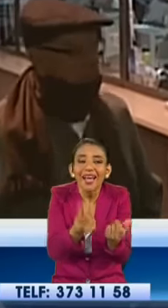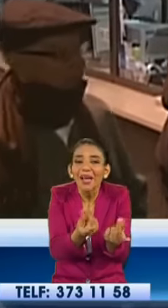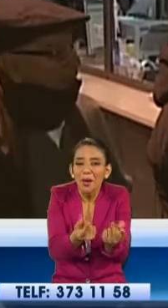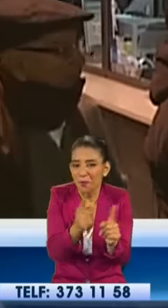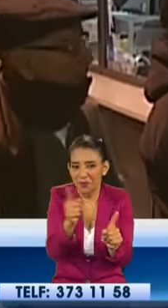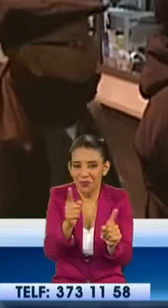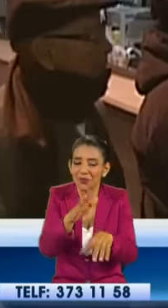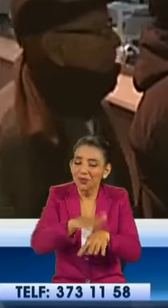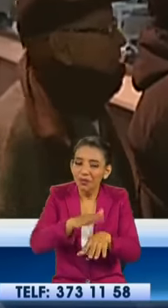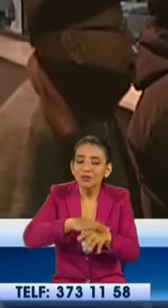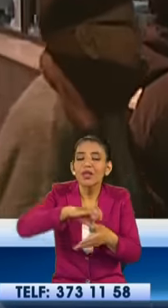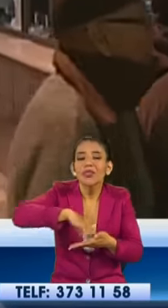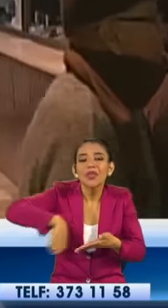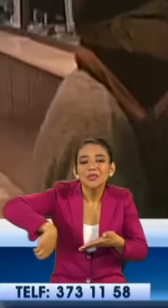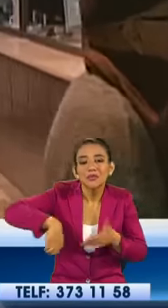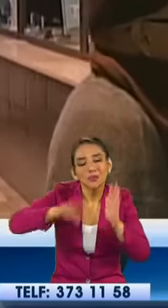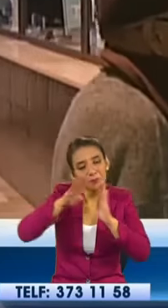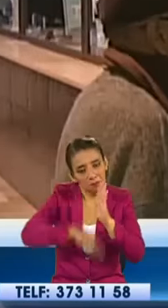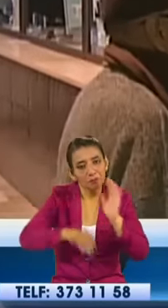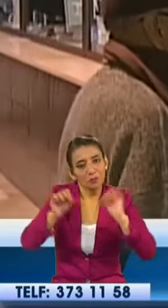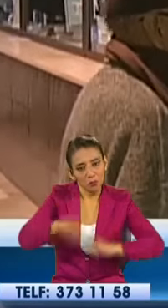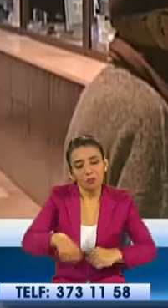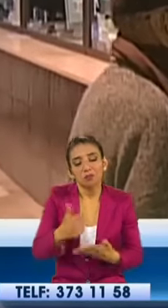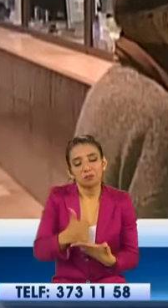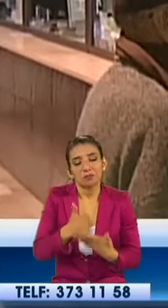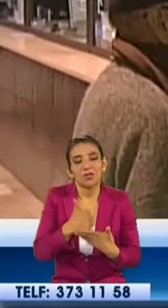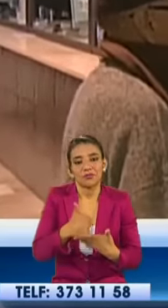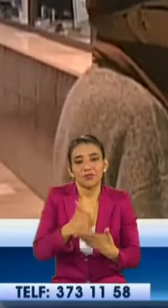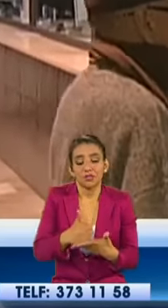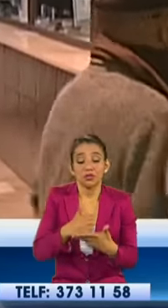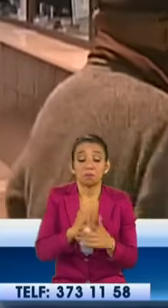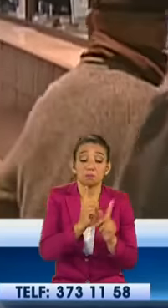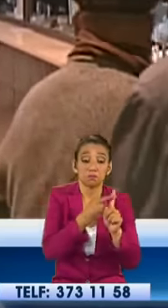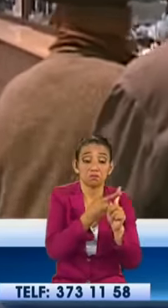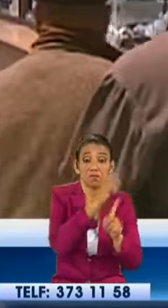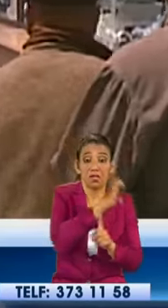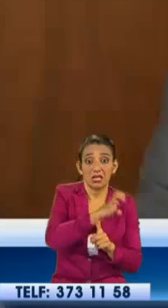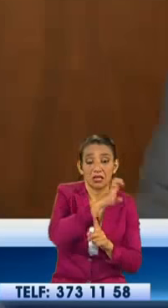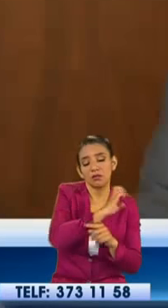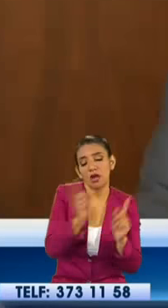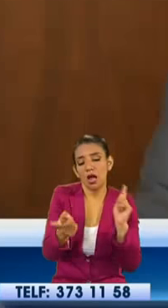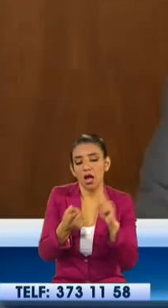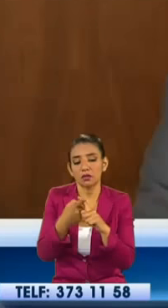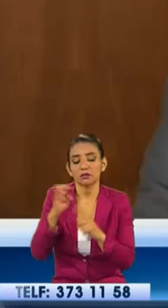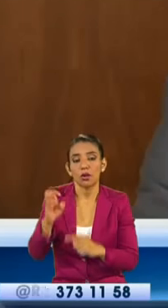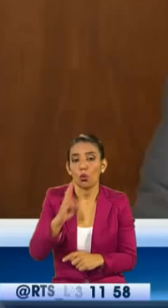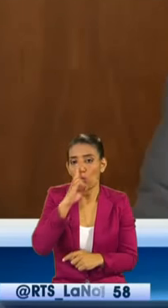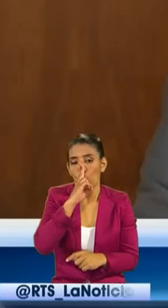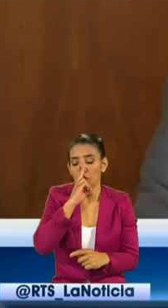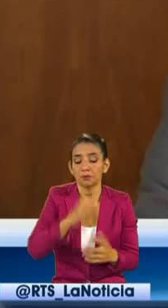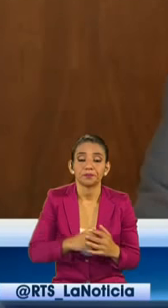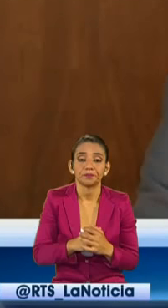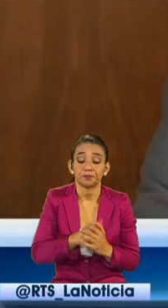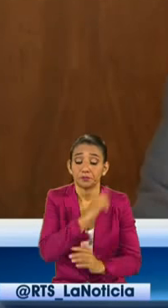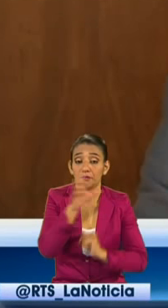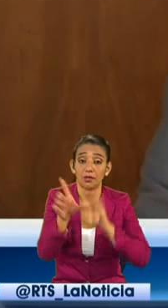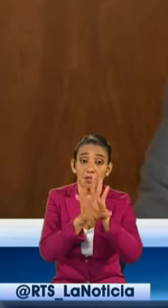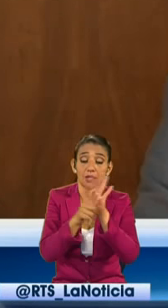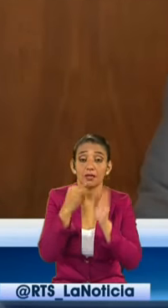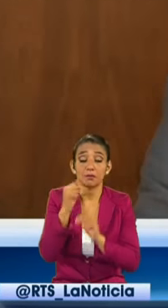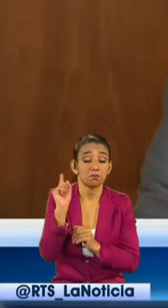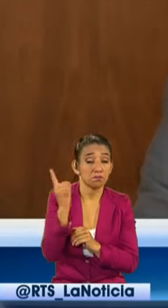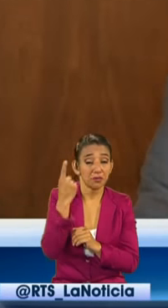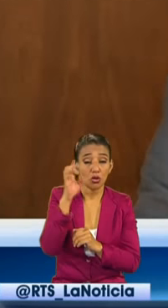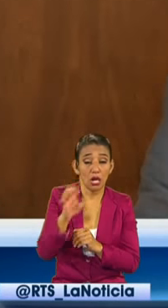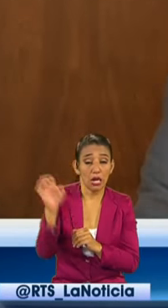beneficiarse de los descuentos legales que se aplican a estos montos desde enero hasta junio. De acuerdo a la ley, desde el 1 de enero